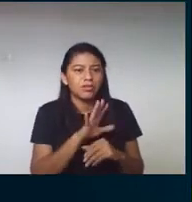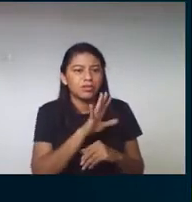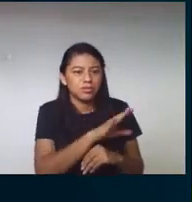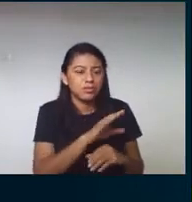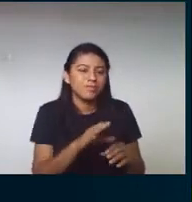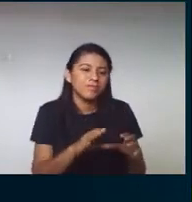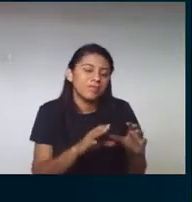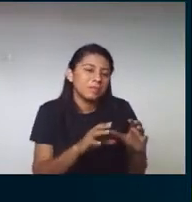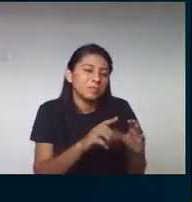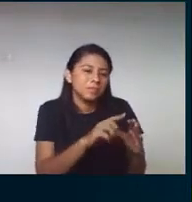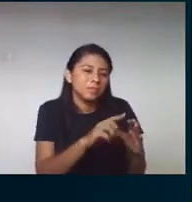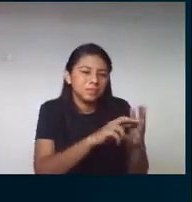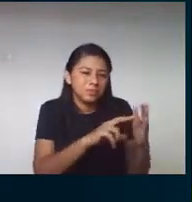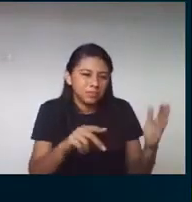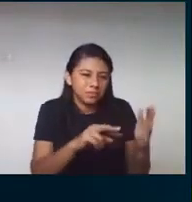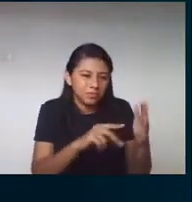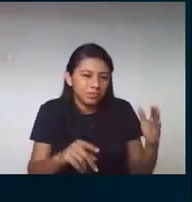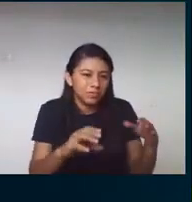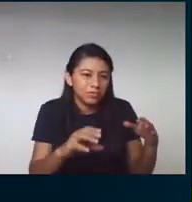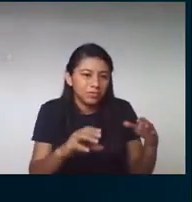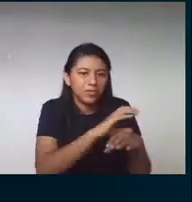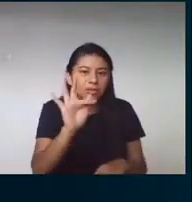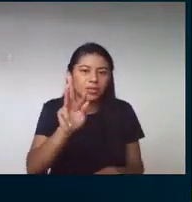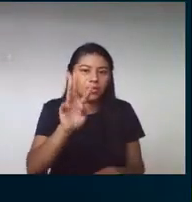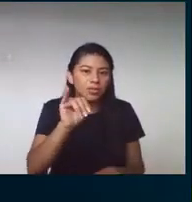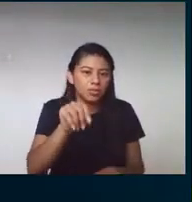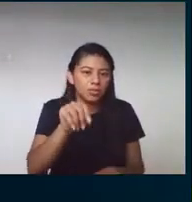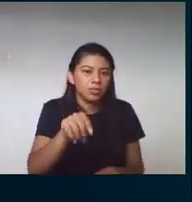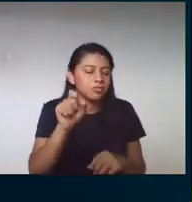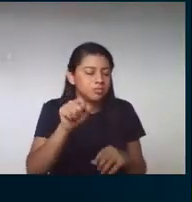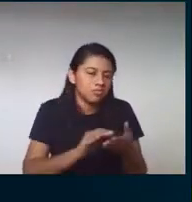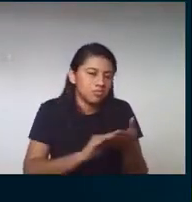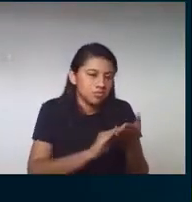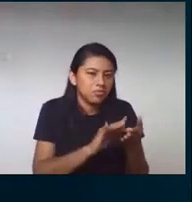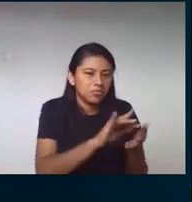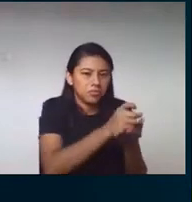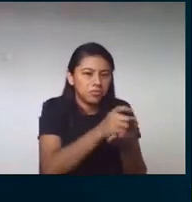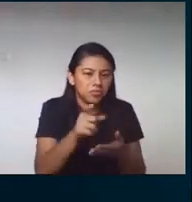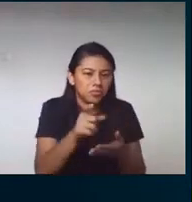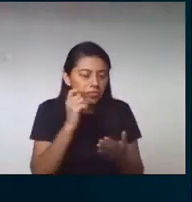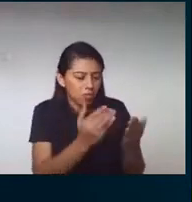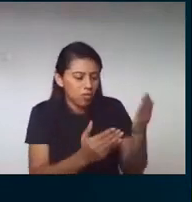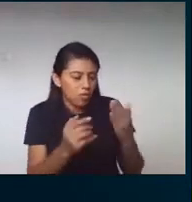modelos de Digital Twin o la dispersión de químicos en unidades de proceso.